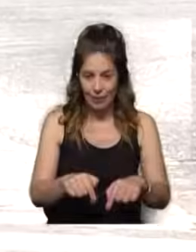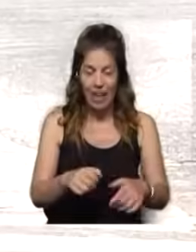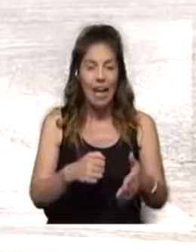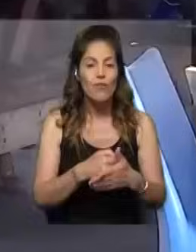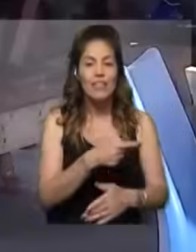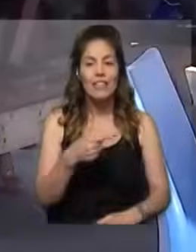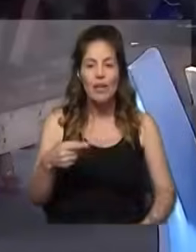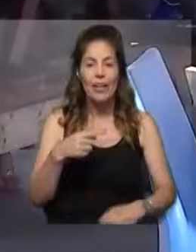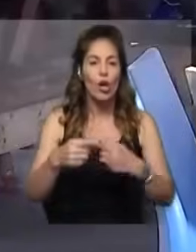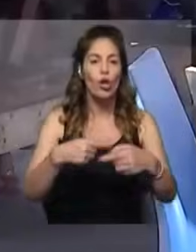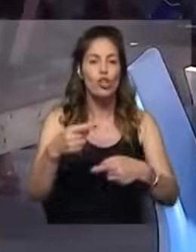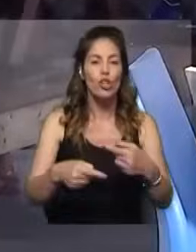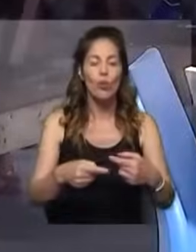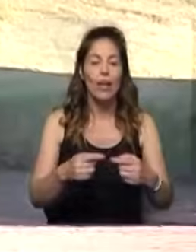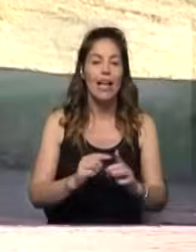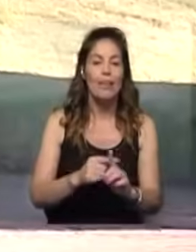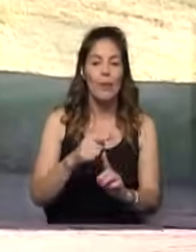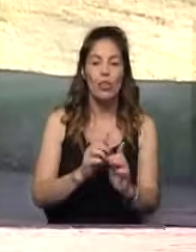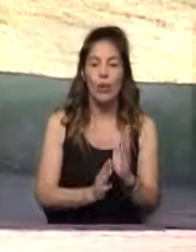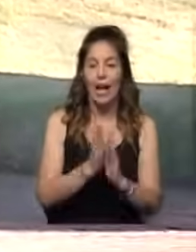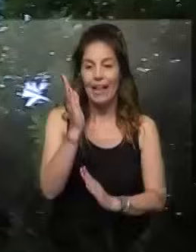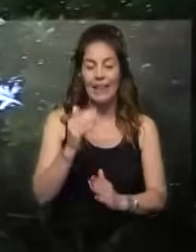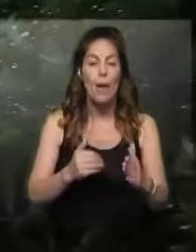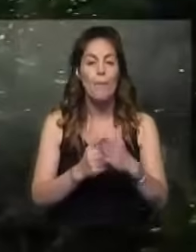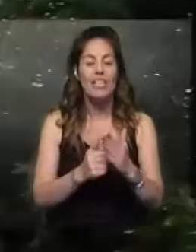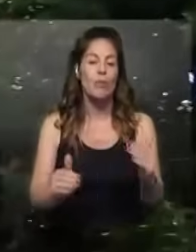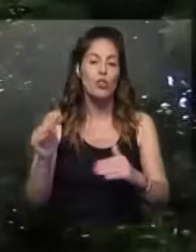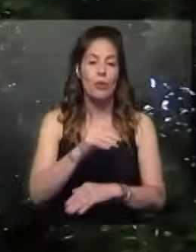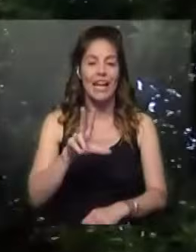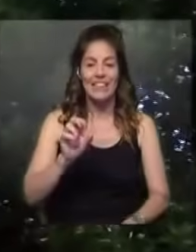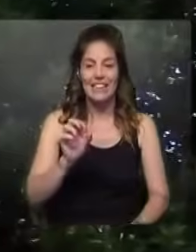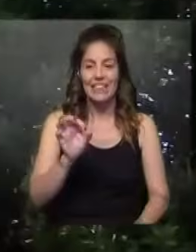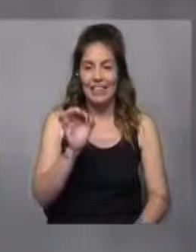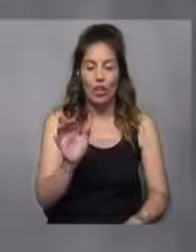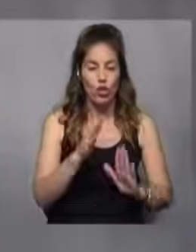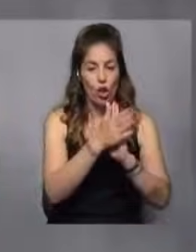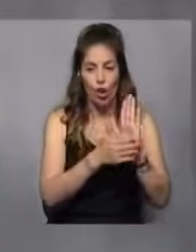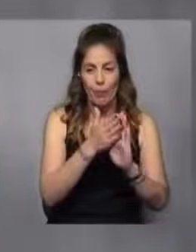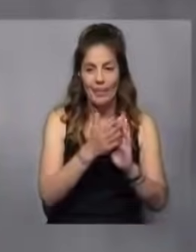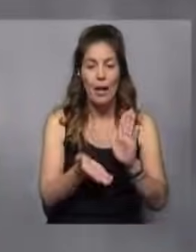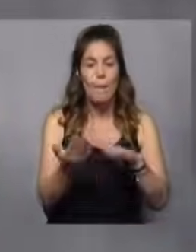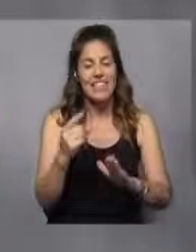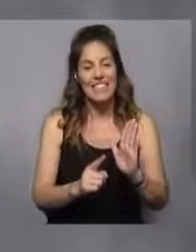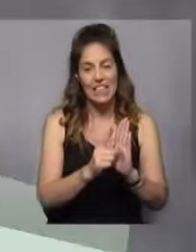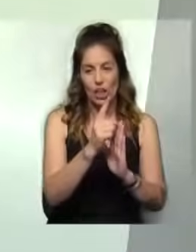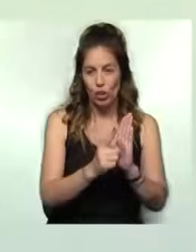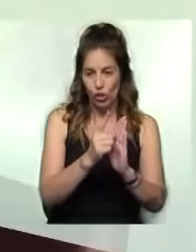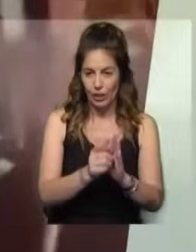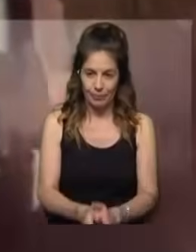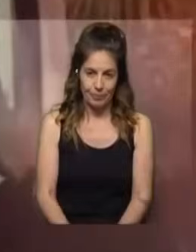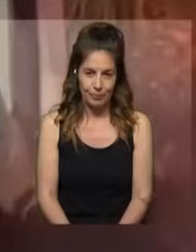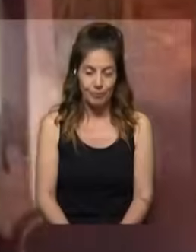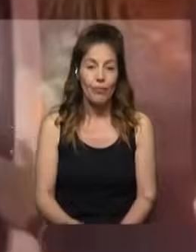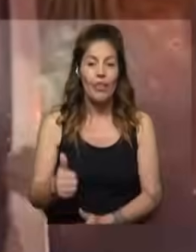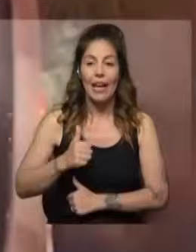de semana continuarán registrándose con máximas que superarán los 30 grados en casi todo el país acentuadas en el norte del territorio el